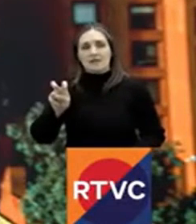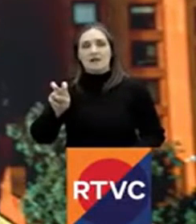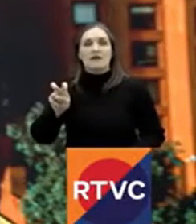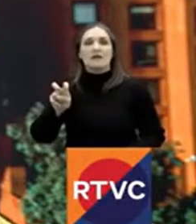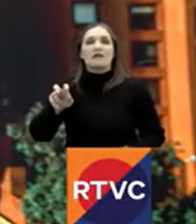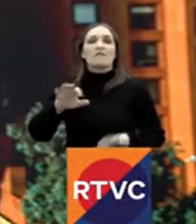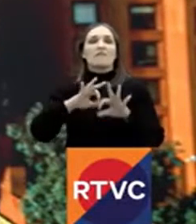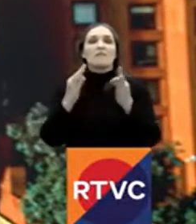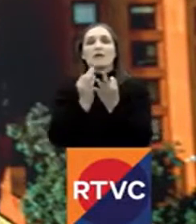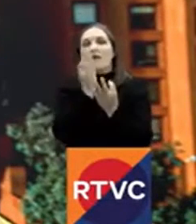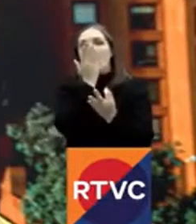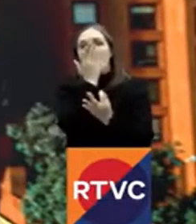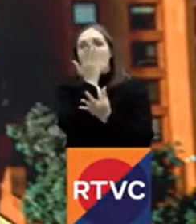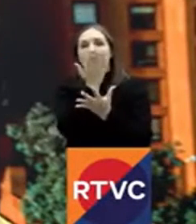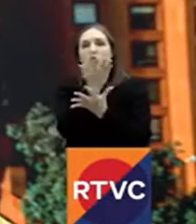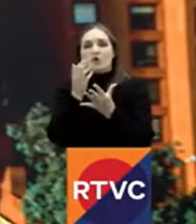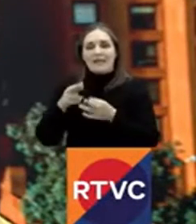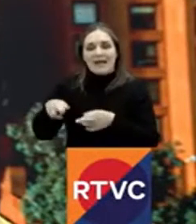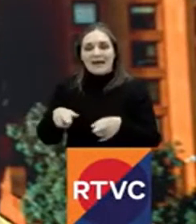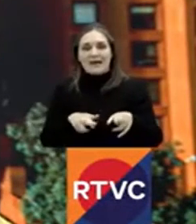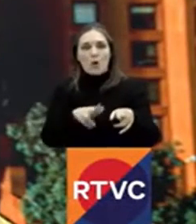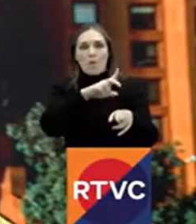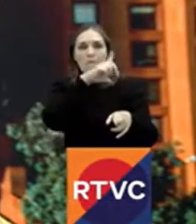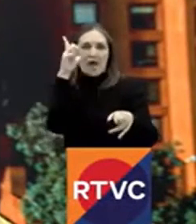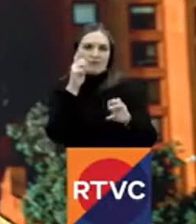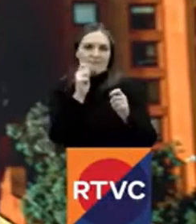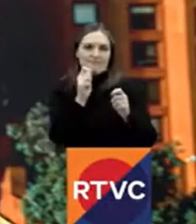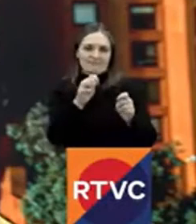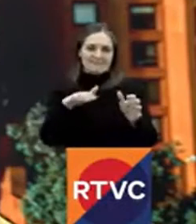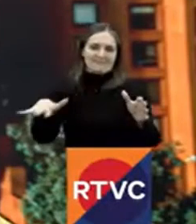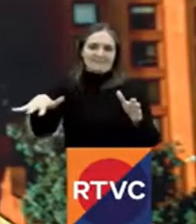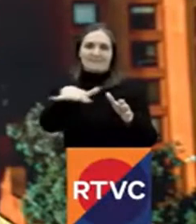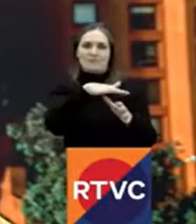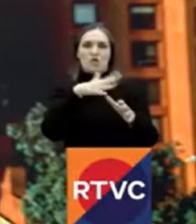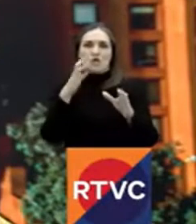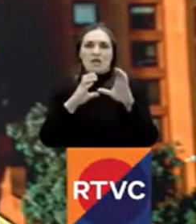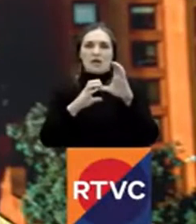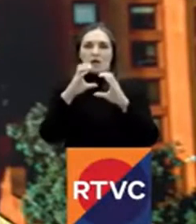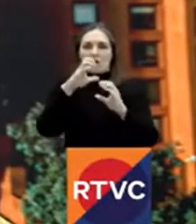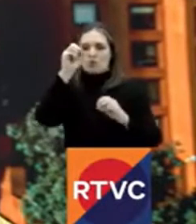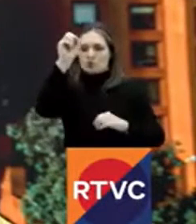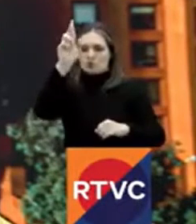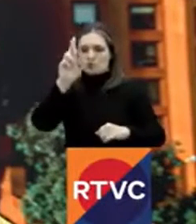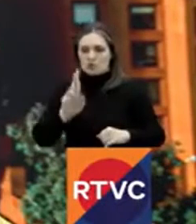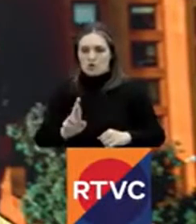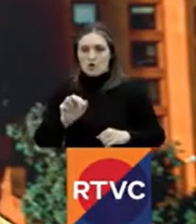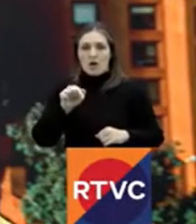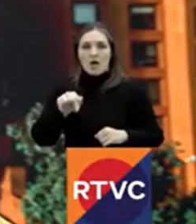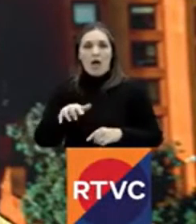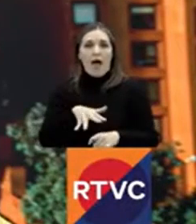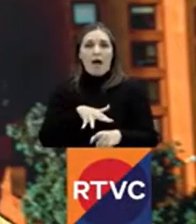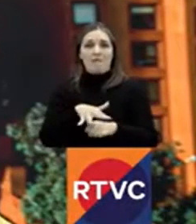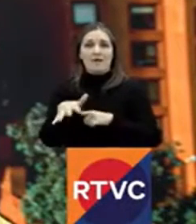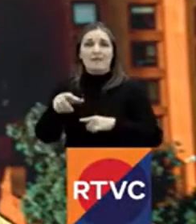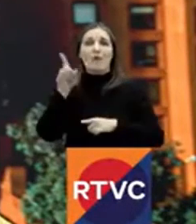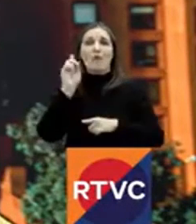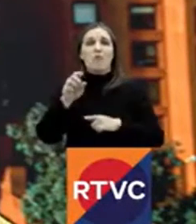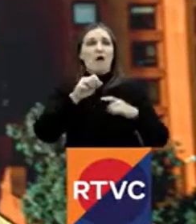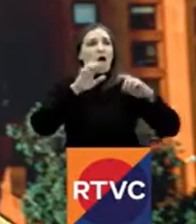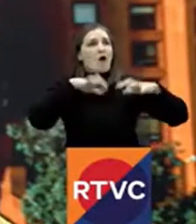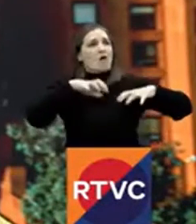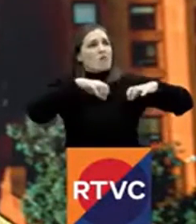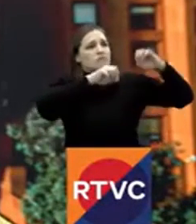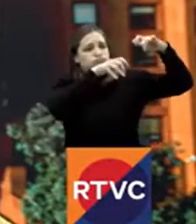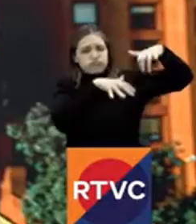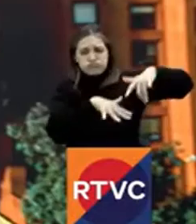meses incomunicadas por problemas geológicos en la carretera que conecta a Sierra con Popayán. Jessica Molano, periodista de la Radio Nacional, nos